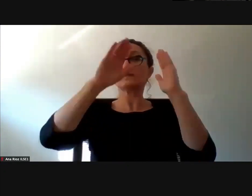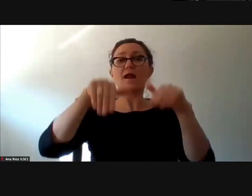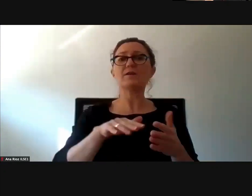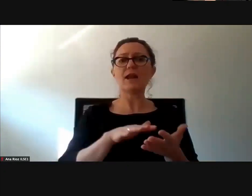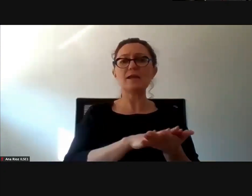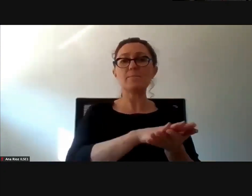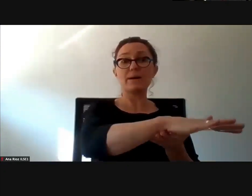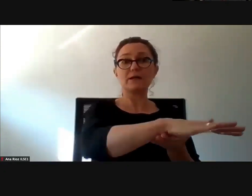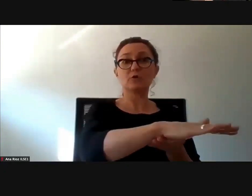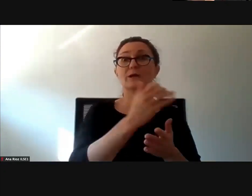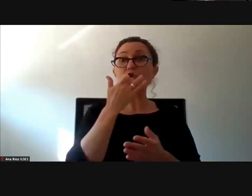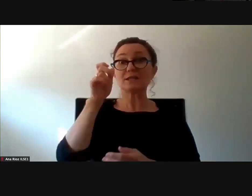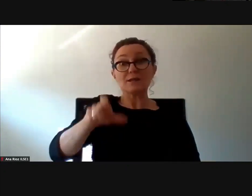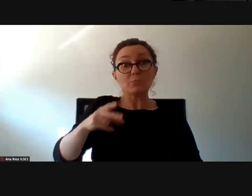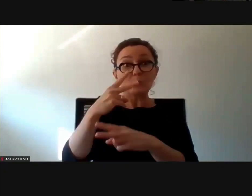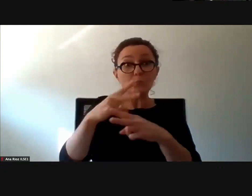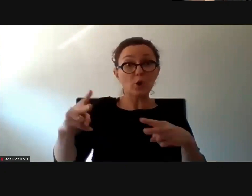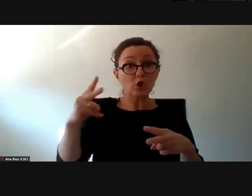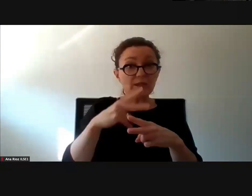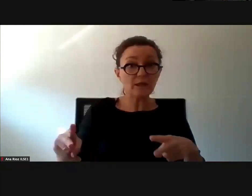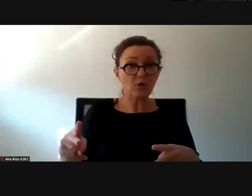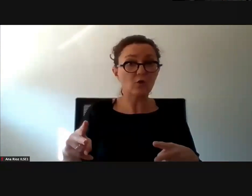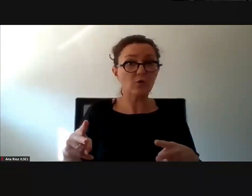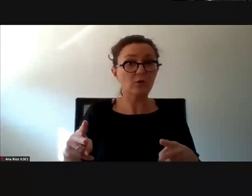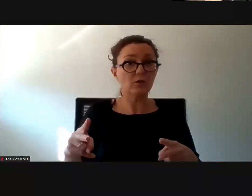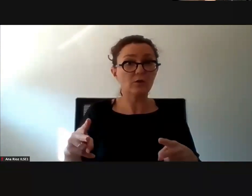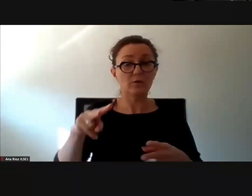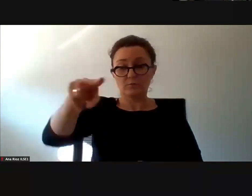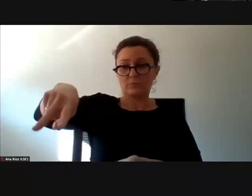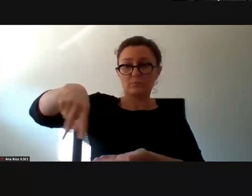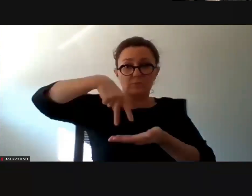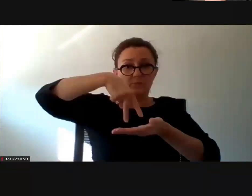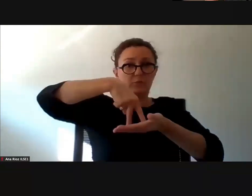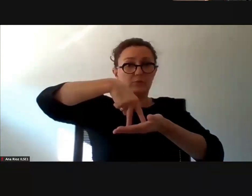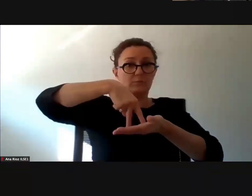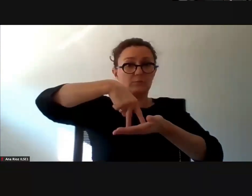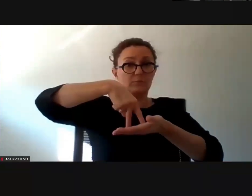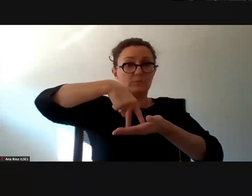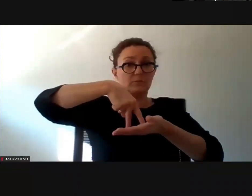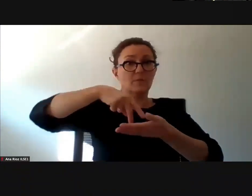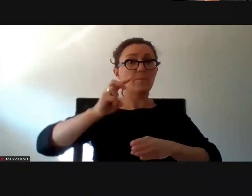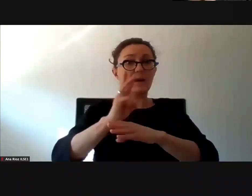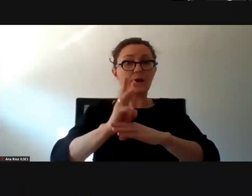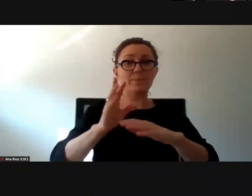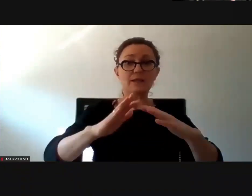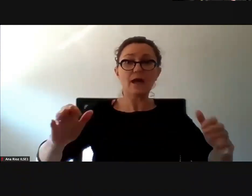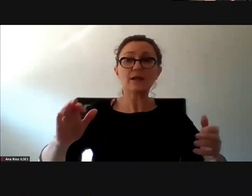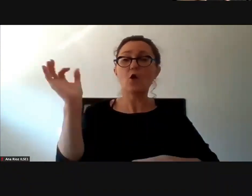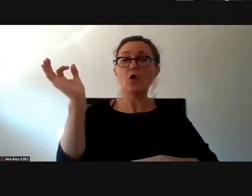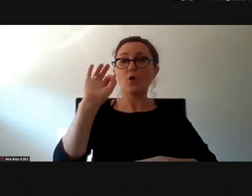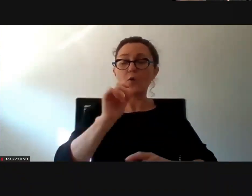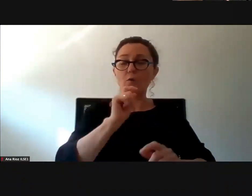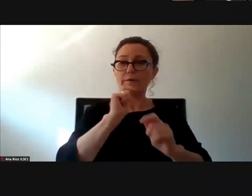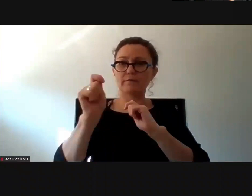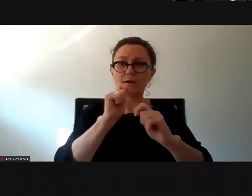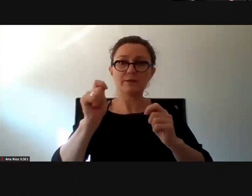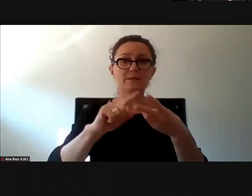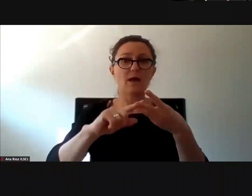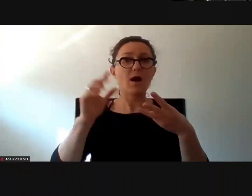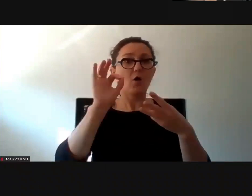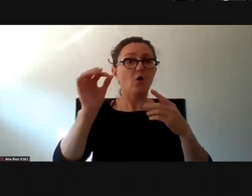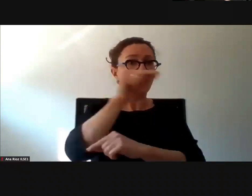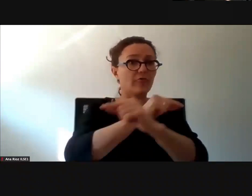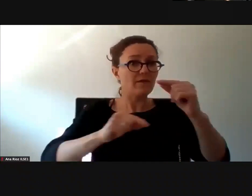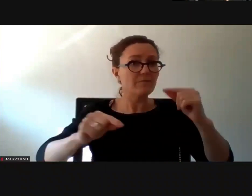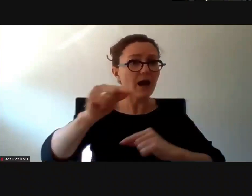un político sale en sede parlamentaria o fuera de sede parlamentaria en una entrevista, en una tertulia, y dice la